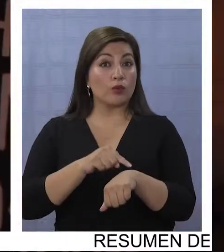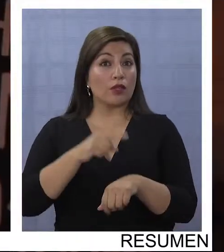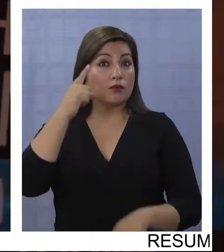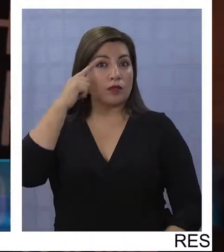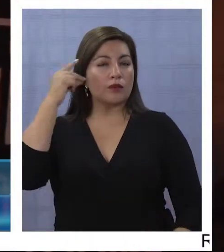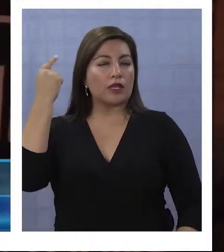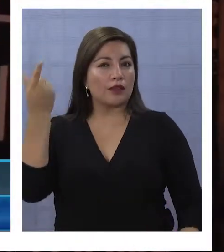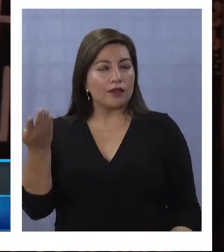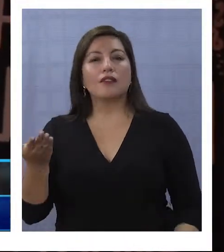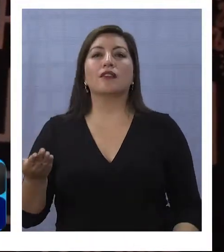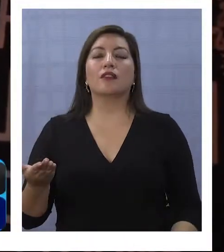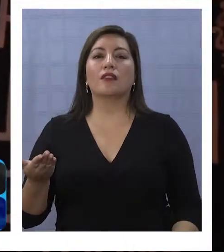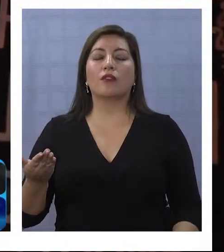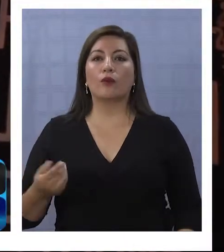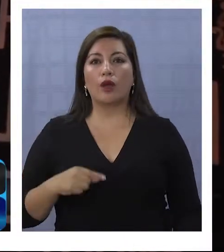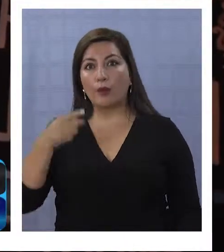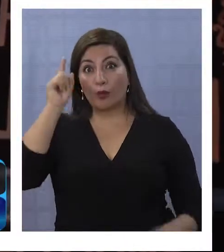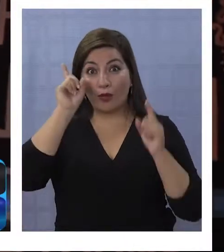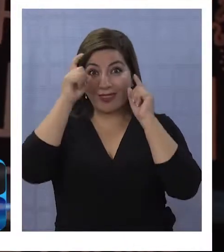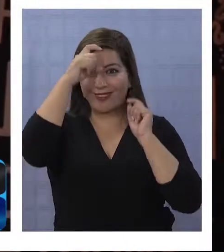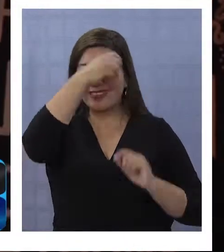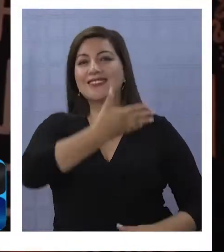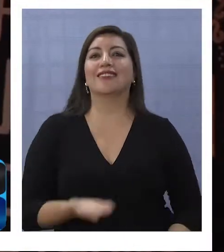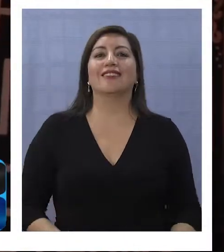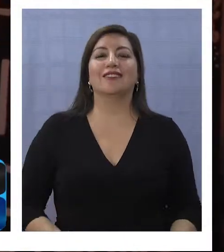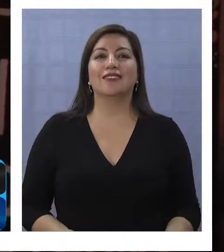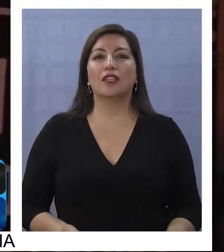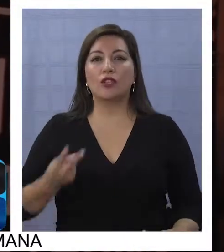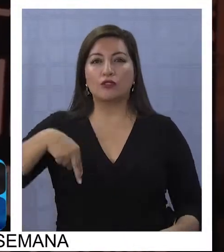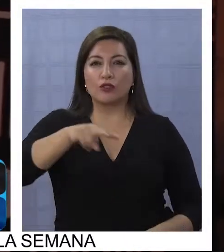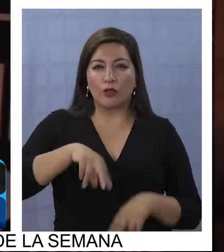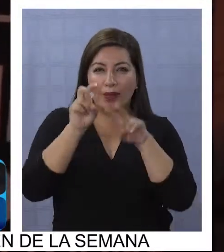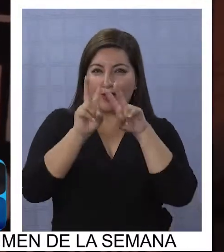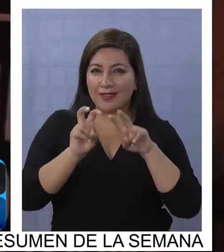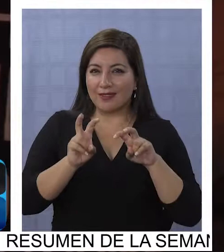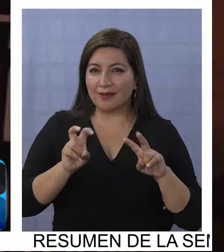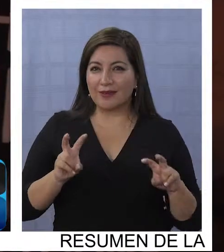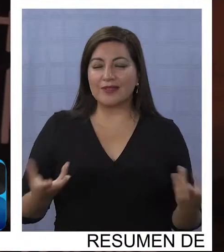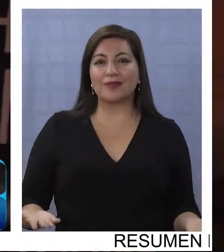creativo arduo, en donde tuvimos que investigar bastante.